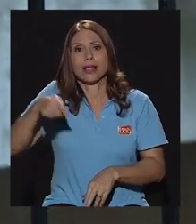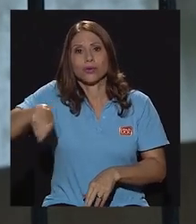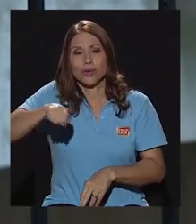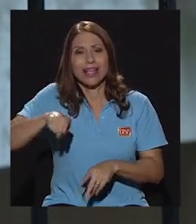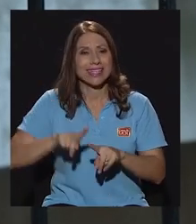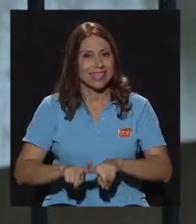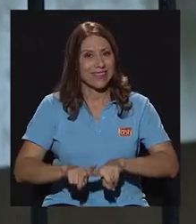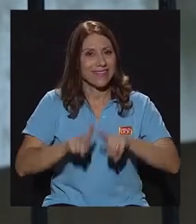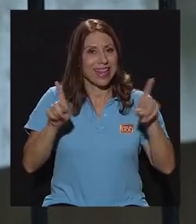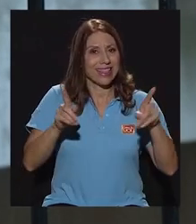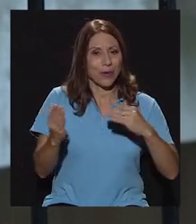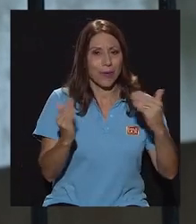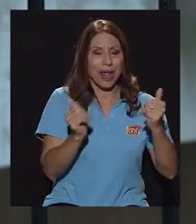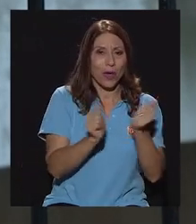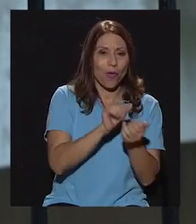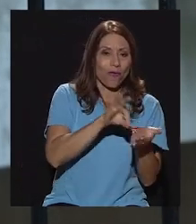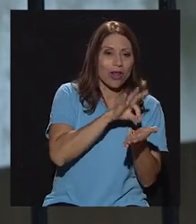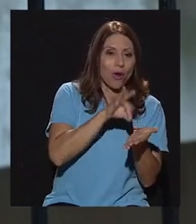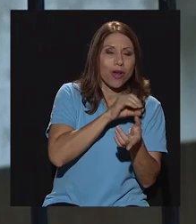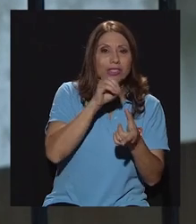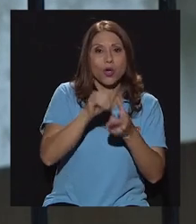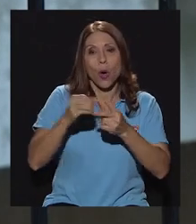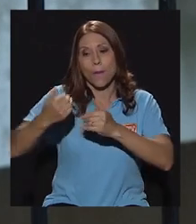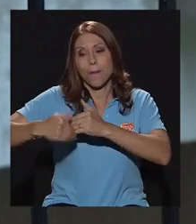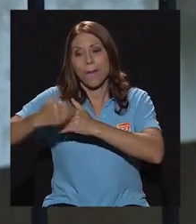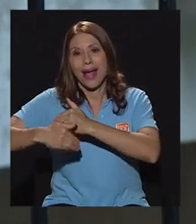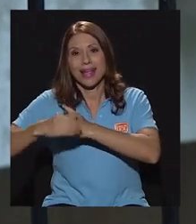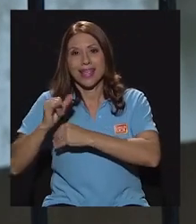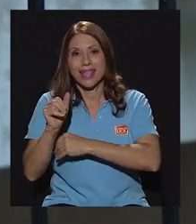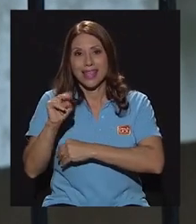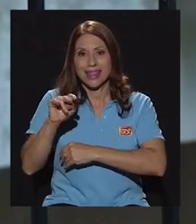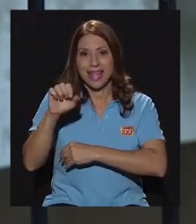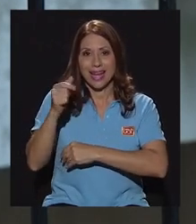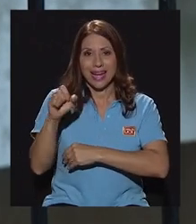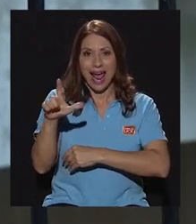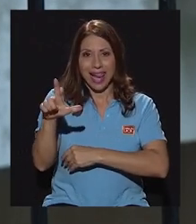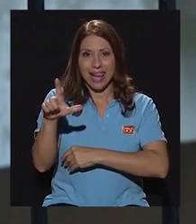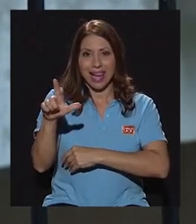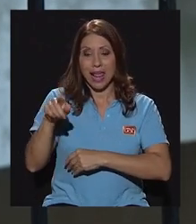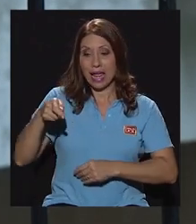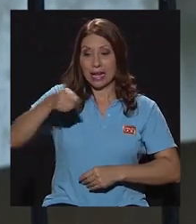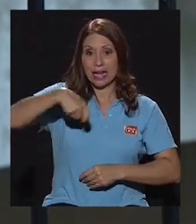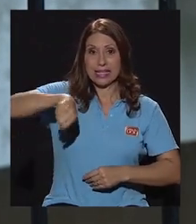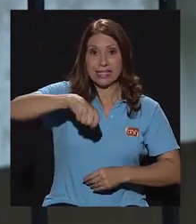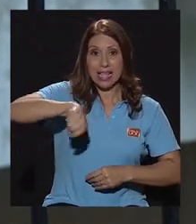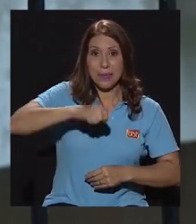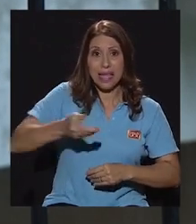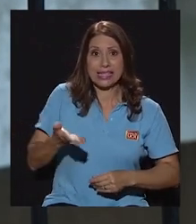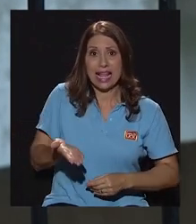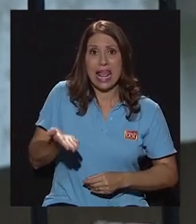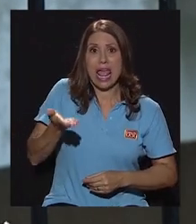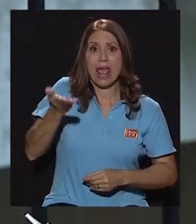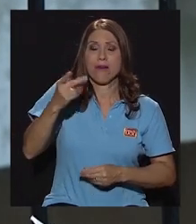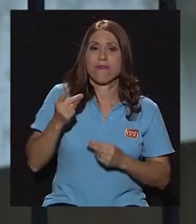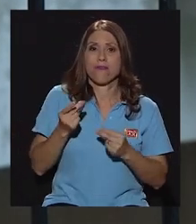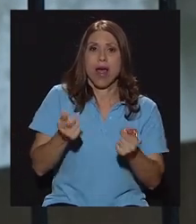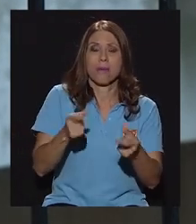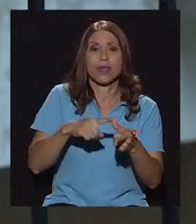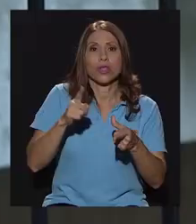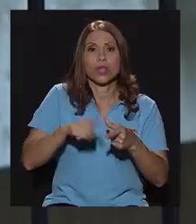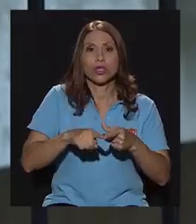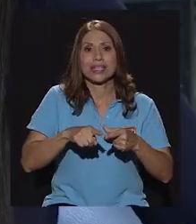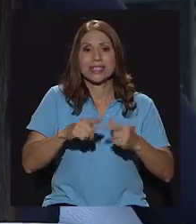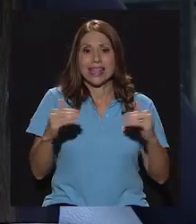un pedacito de pan integral. La glicemia se eleva muy rápido y por lo tanto va a generar un pico en los